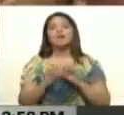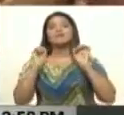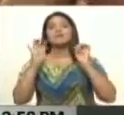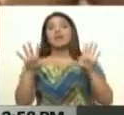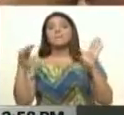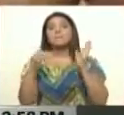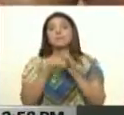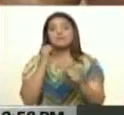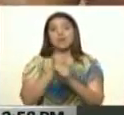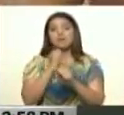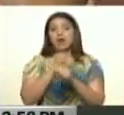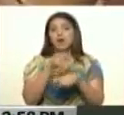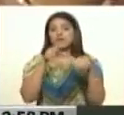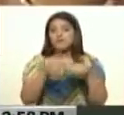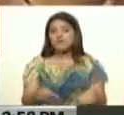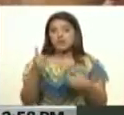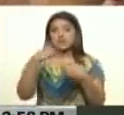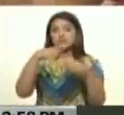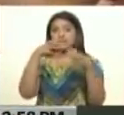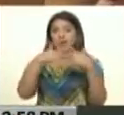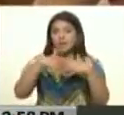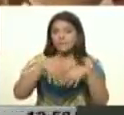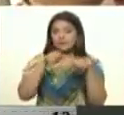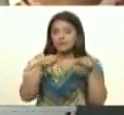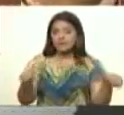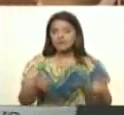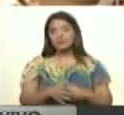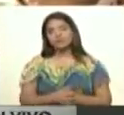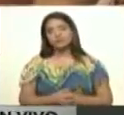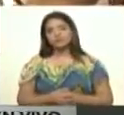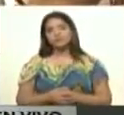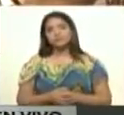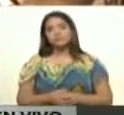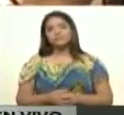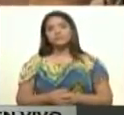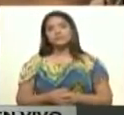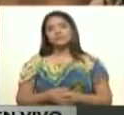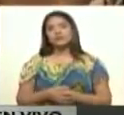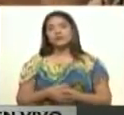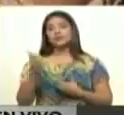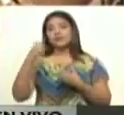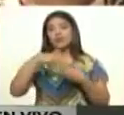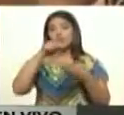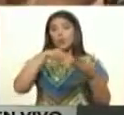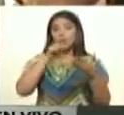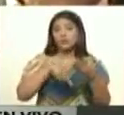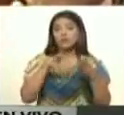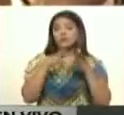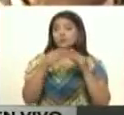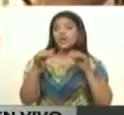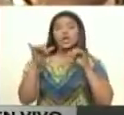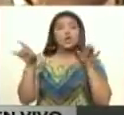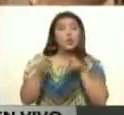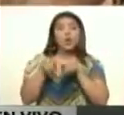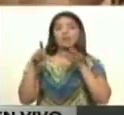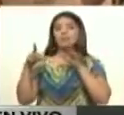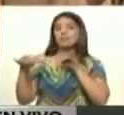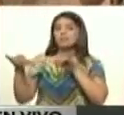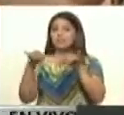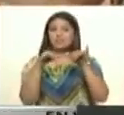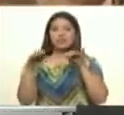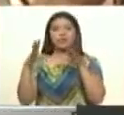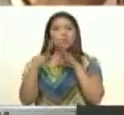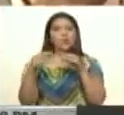10.000 trabajadores al sector eléctrico, que lo metimos en el contrato para darle los mismos derechos que teníamos